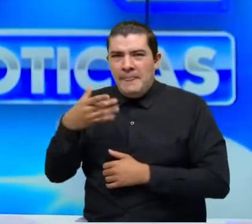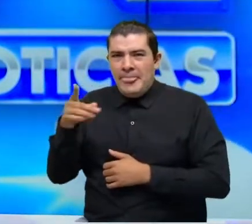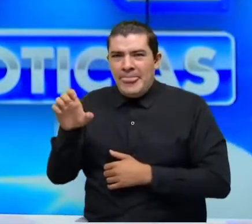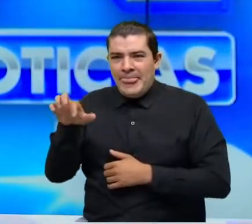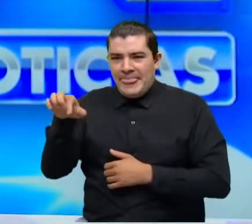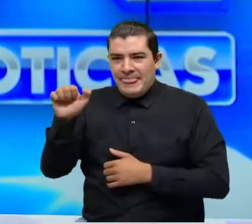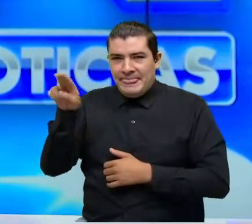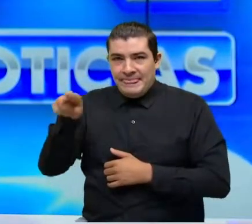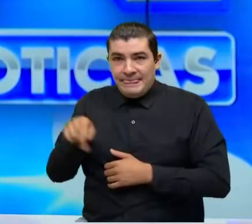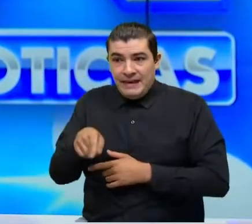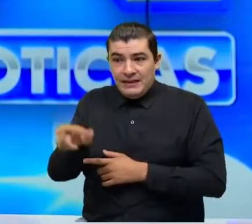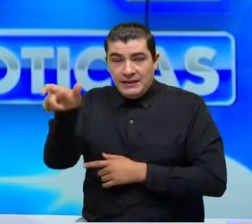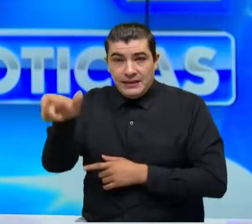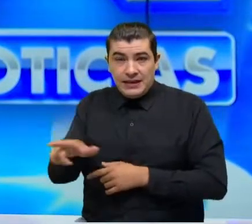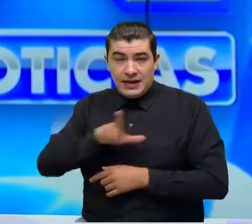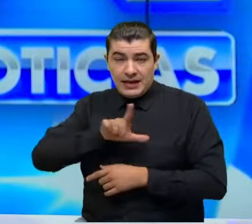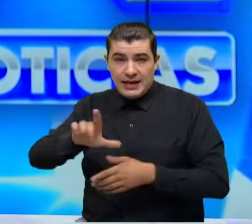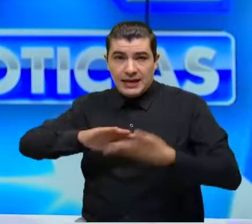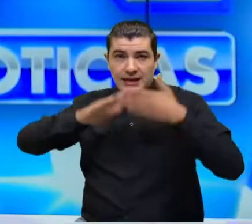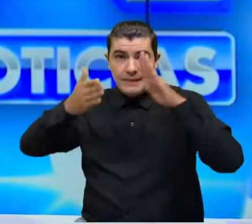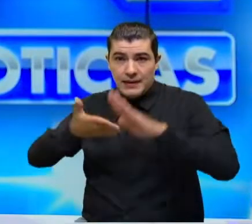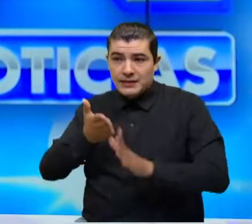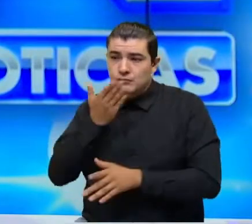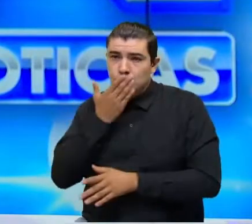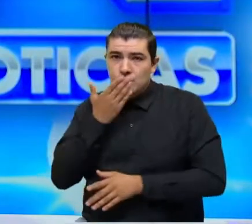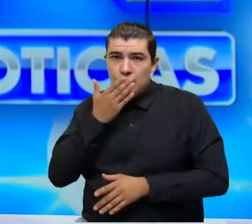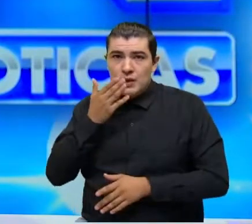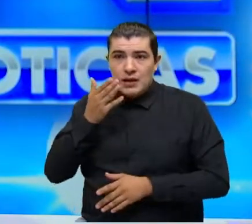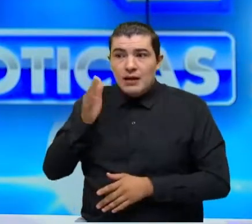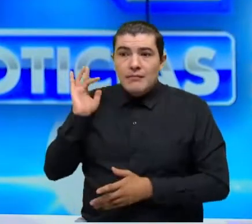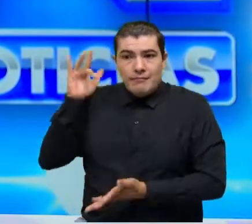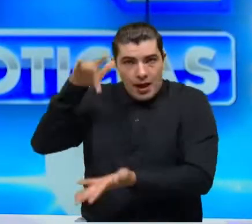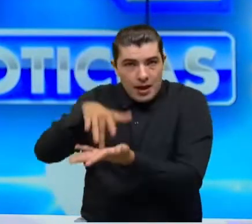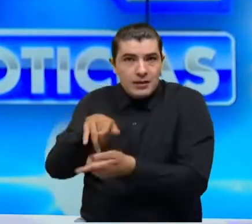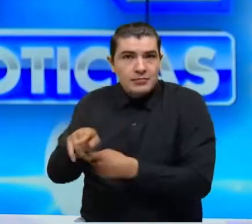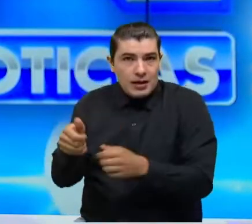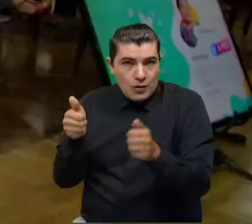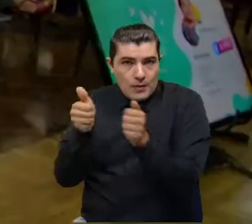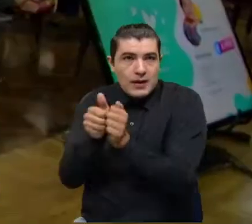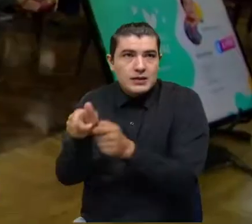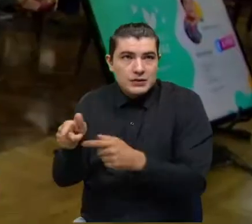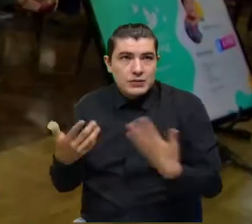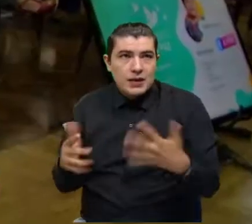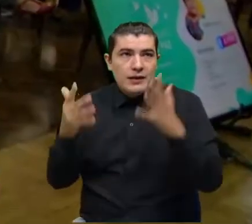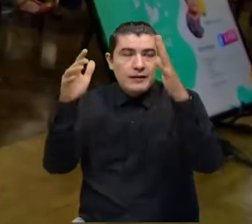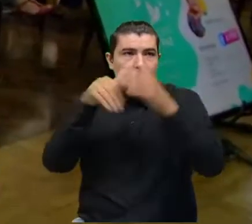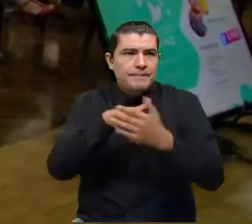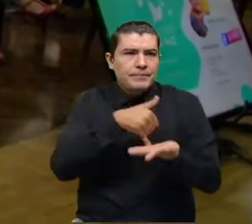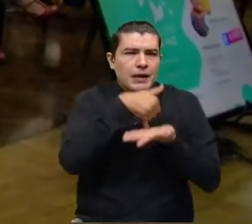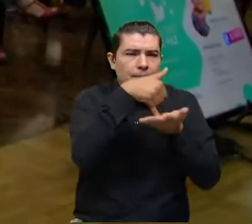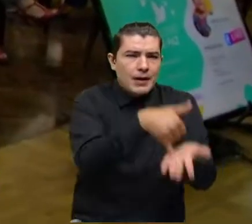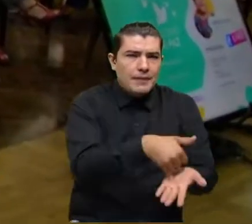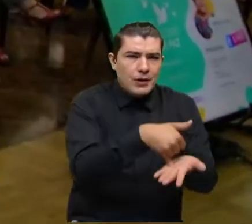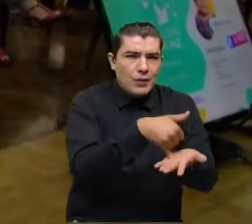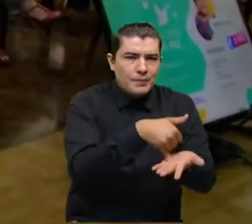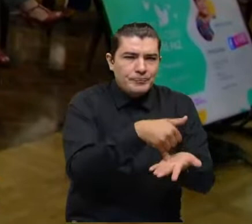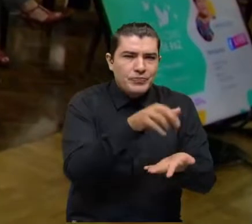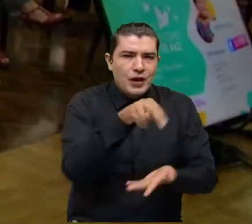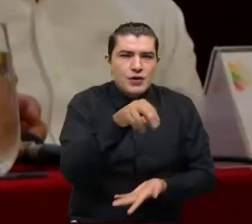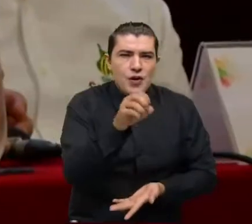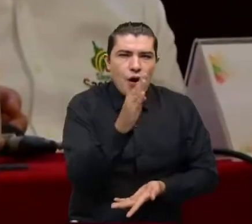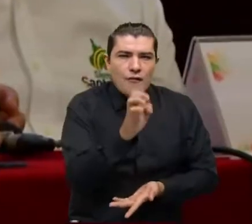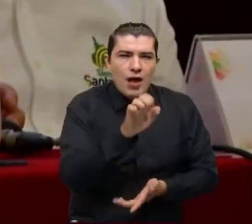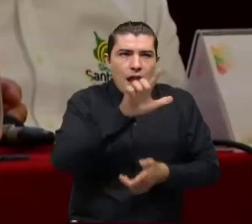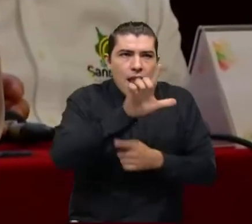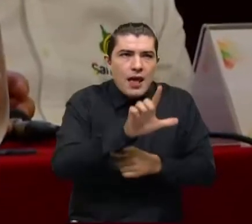indígena y activista guatemalteca, visita la ciudad para acompañar el evento. Premio Nobel de la Paz en su visita por Bucaramanga